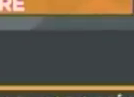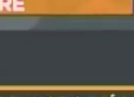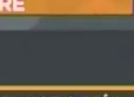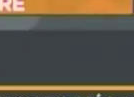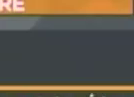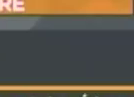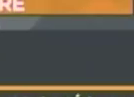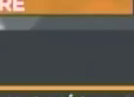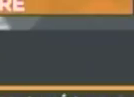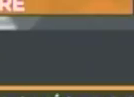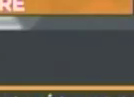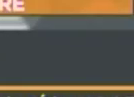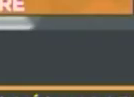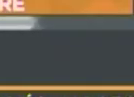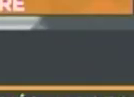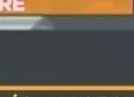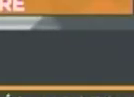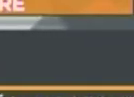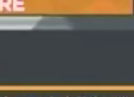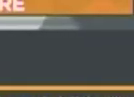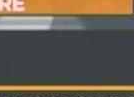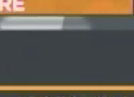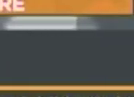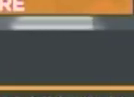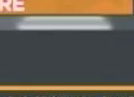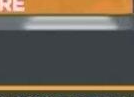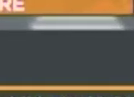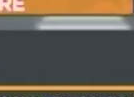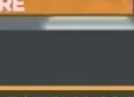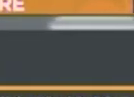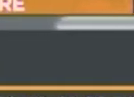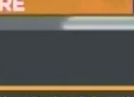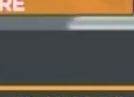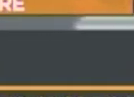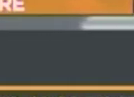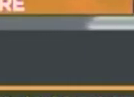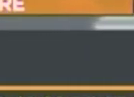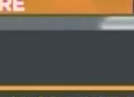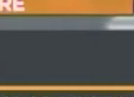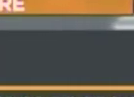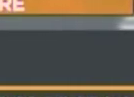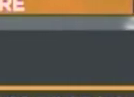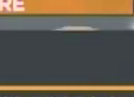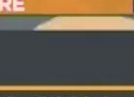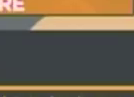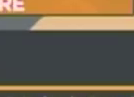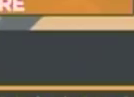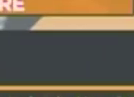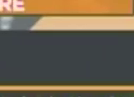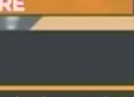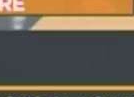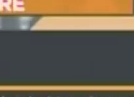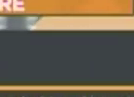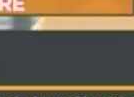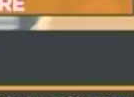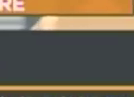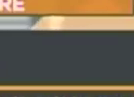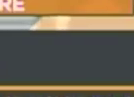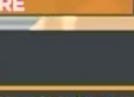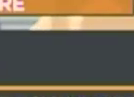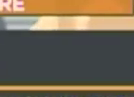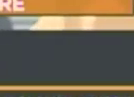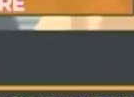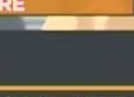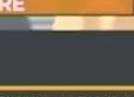y agarraría a la izquierda, me iría para el Orsa. Y aquí estamos nosotros en el Orsa hoy rindiéndole desde